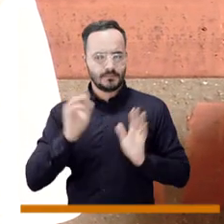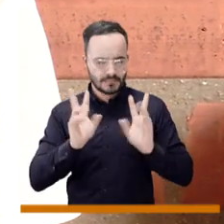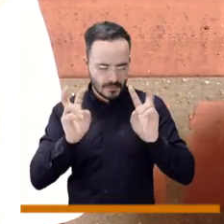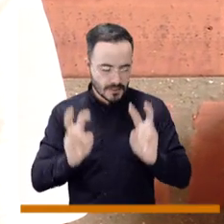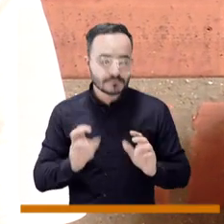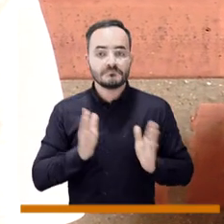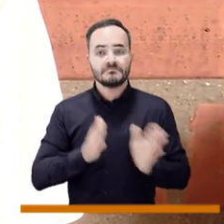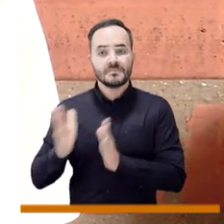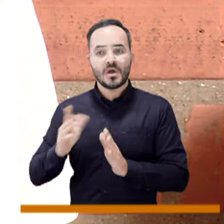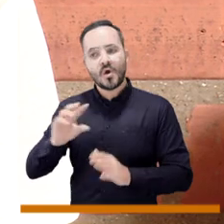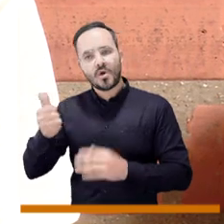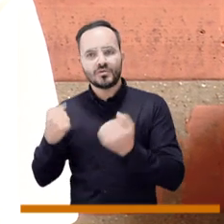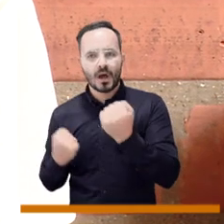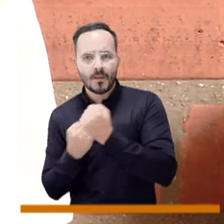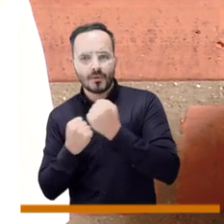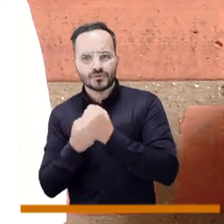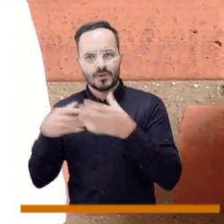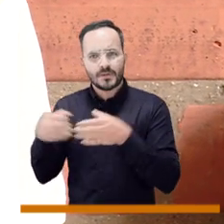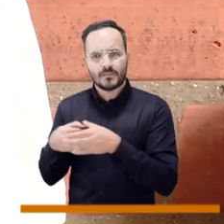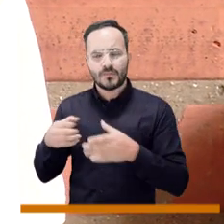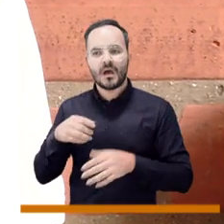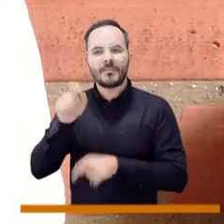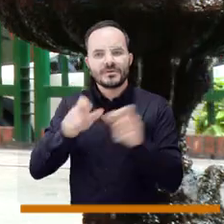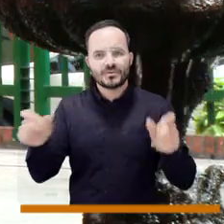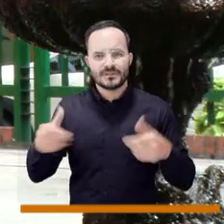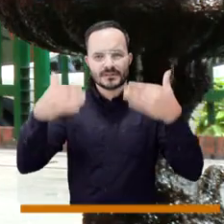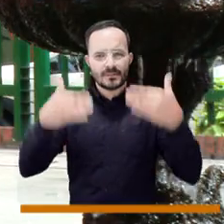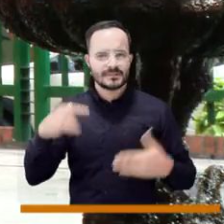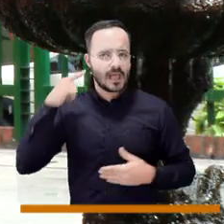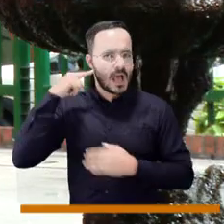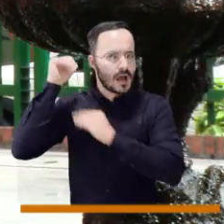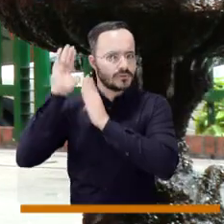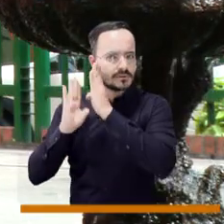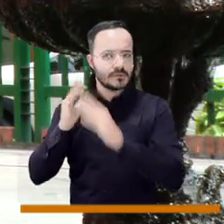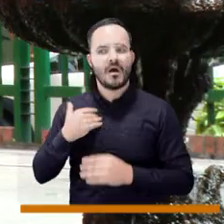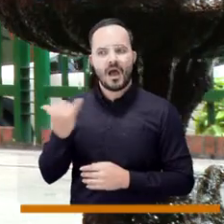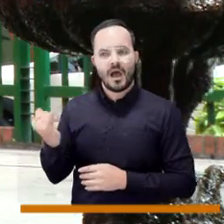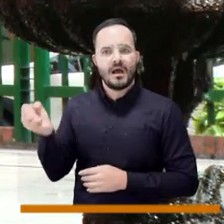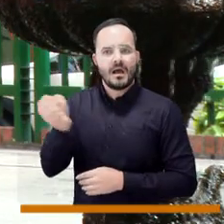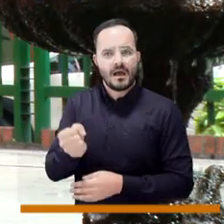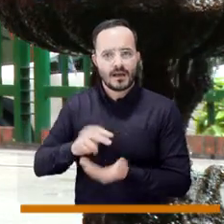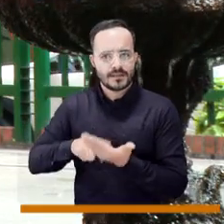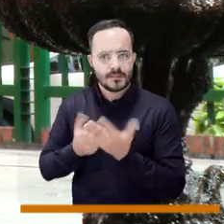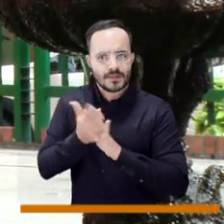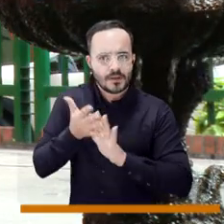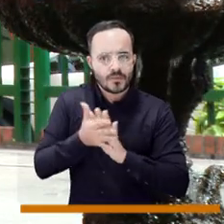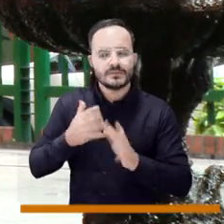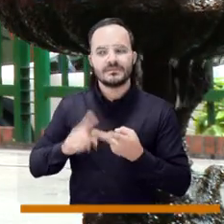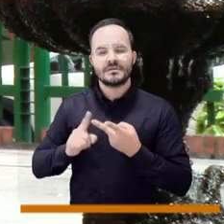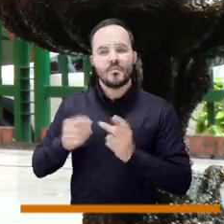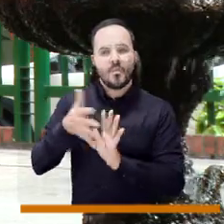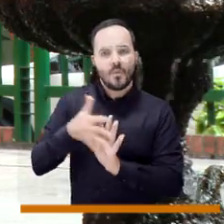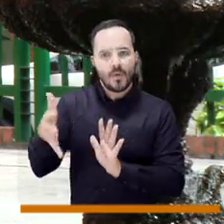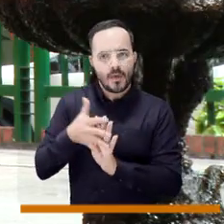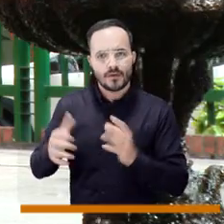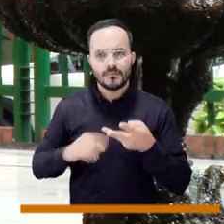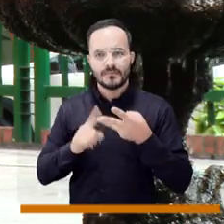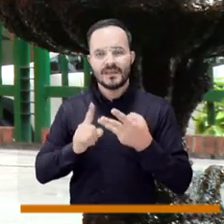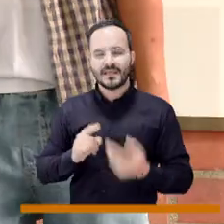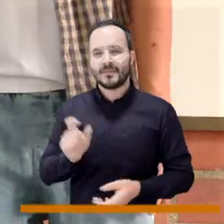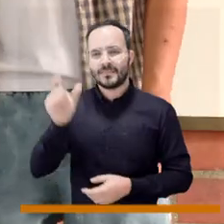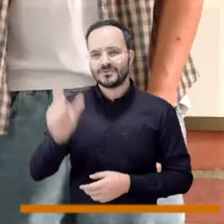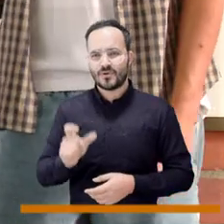un equipo especializado de apoyo para atención a población con discapacidad auditiva. Allí contamos con intérprete de lengua de señas,